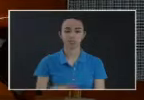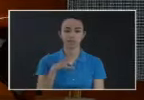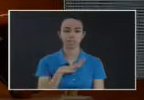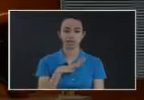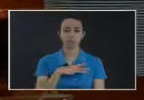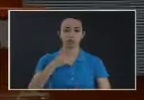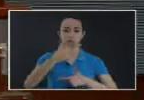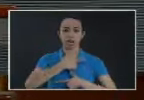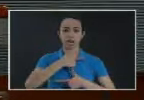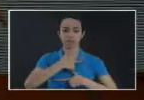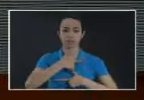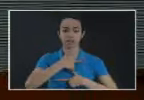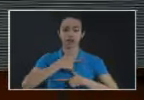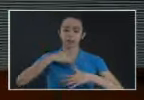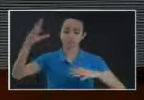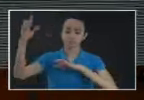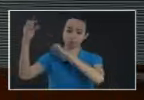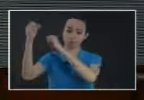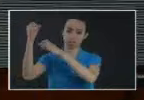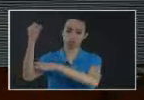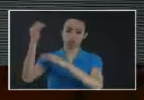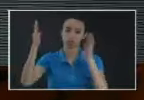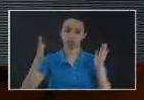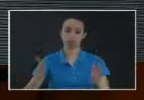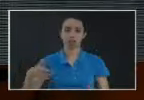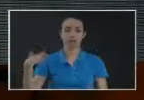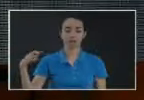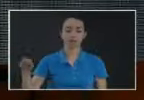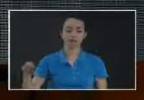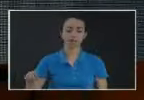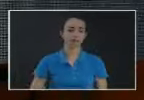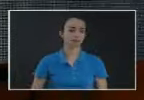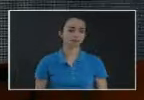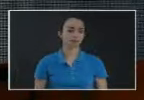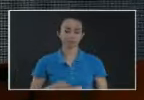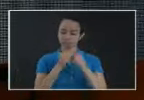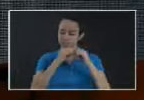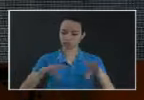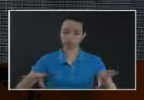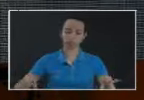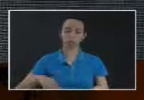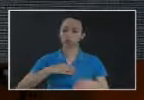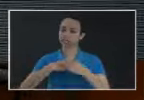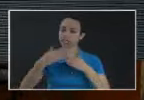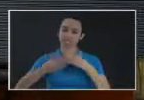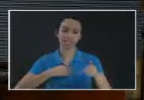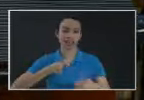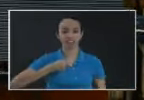Tenemos armas poderosas para desautorizar toda acechanza diabólica.